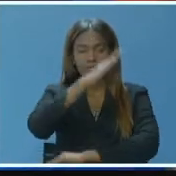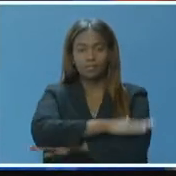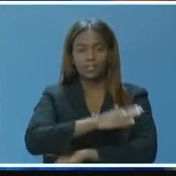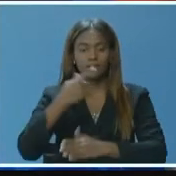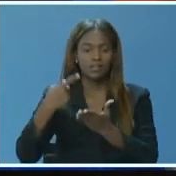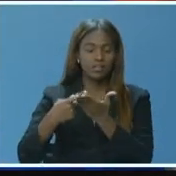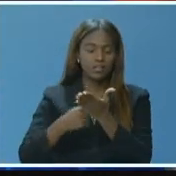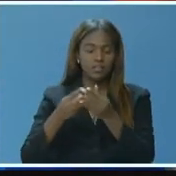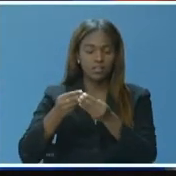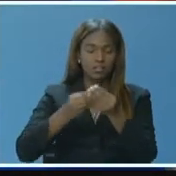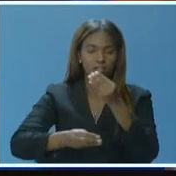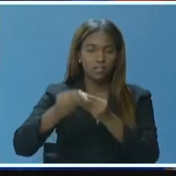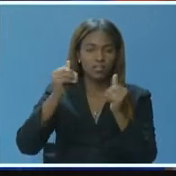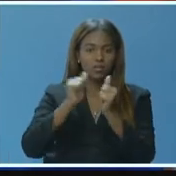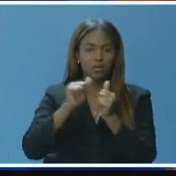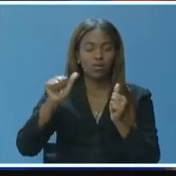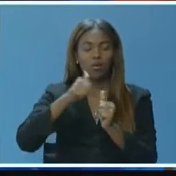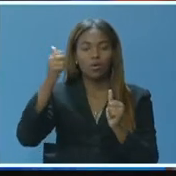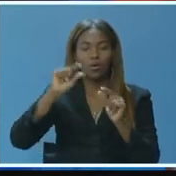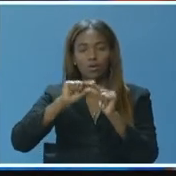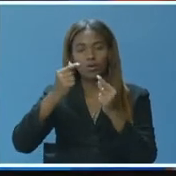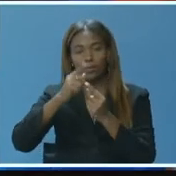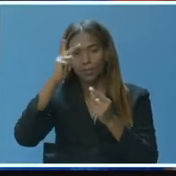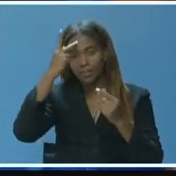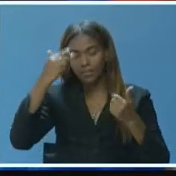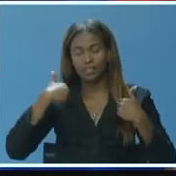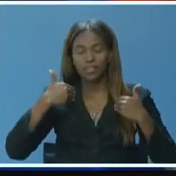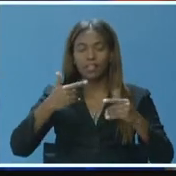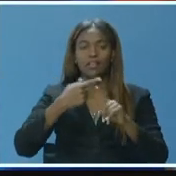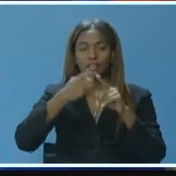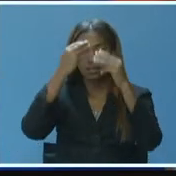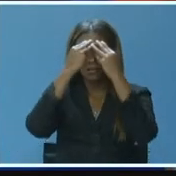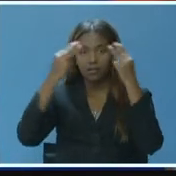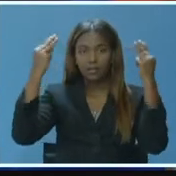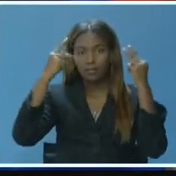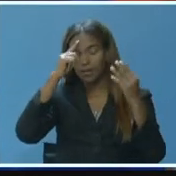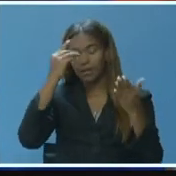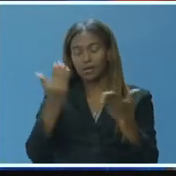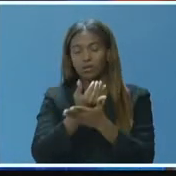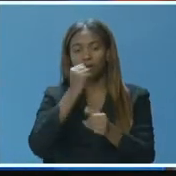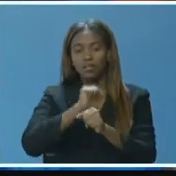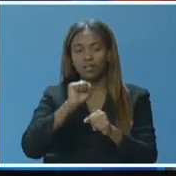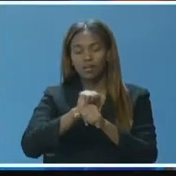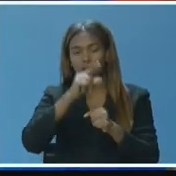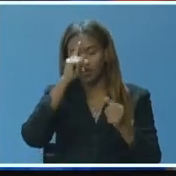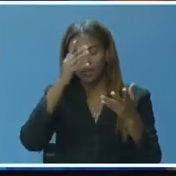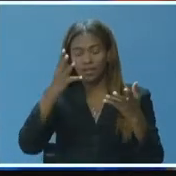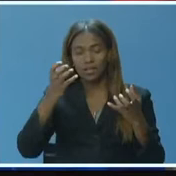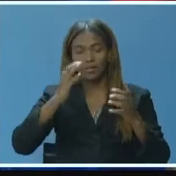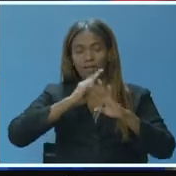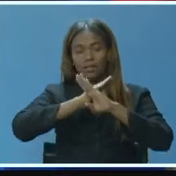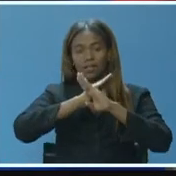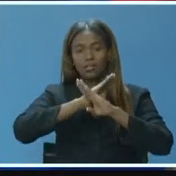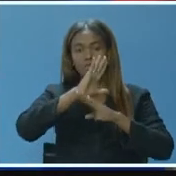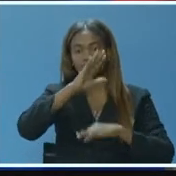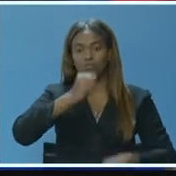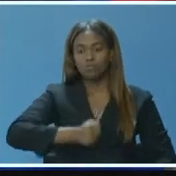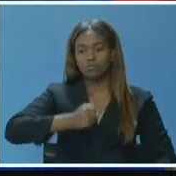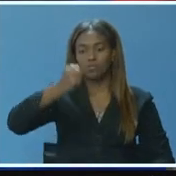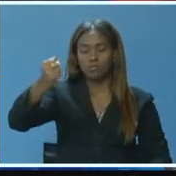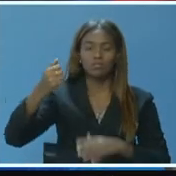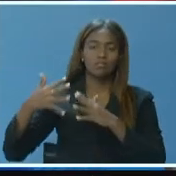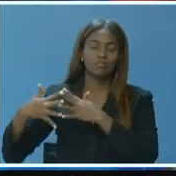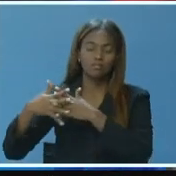negociación con la oposición que se lleva en México, en una nueva maniobra para intentar evitar su extradición a